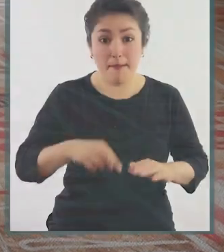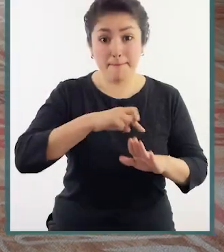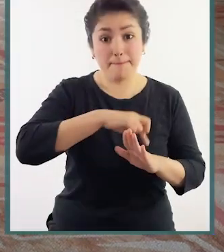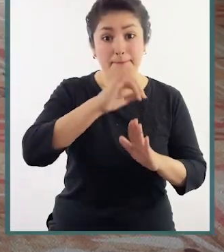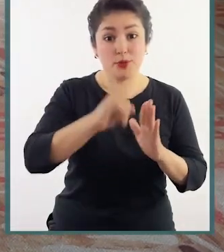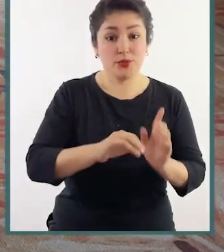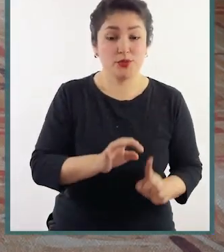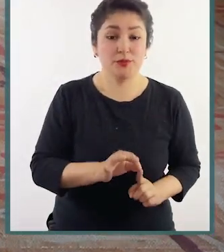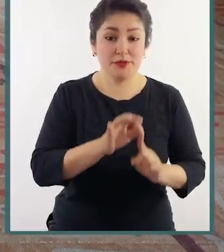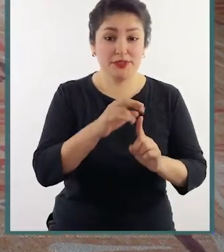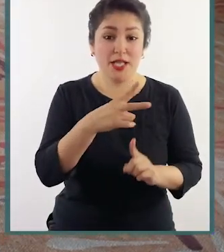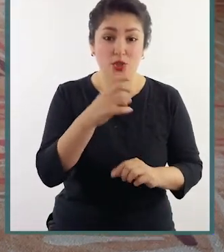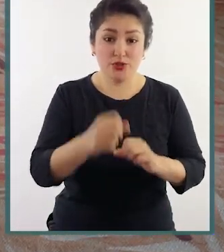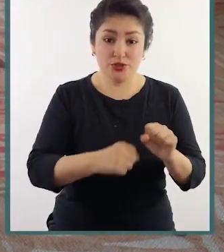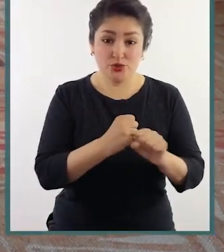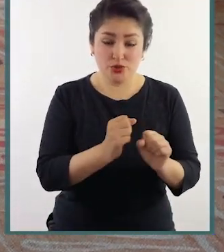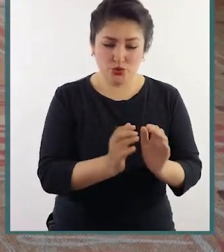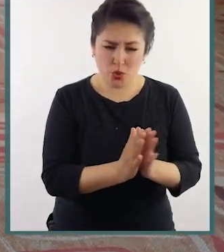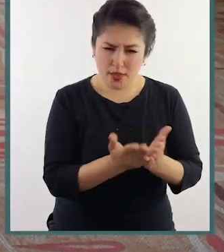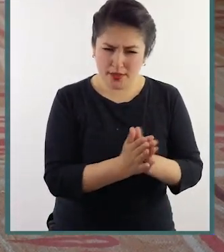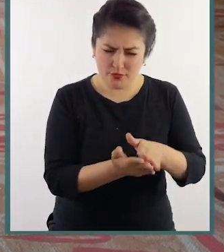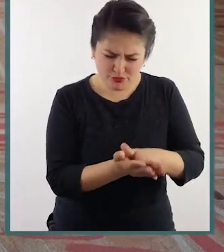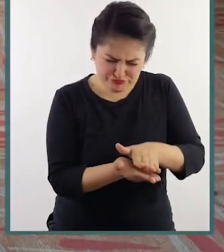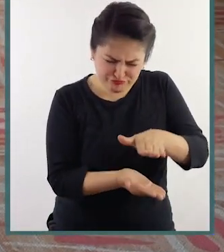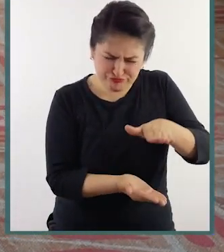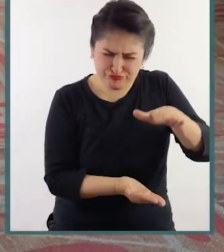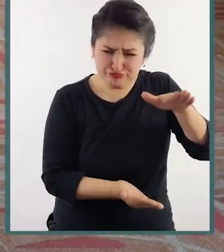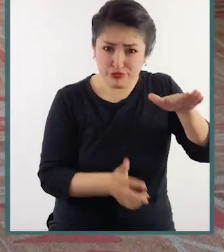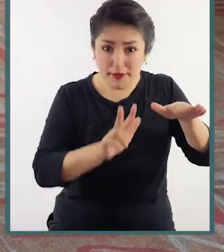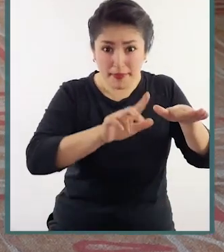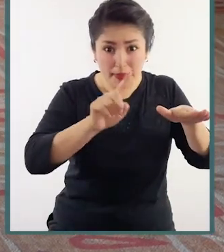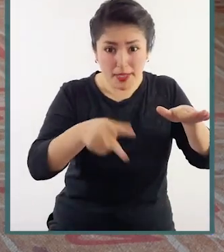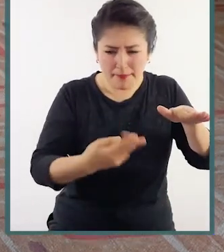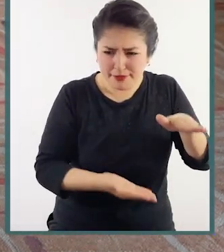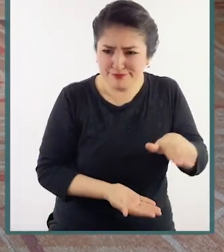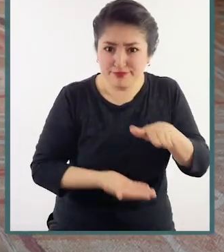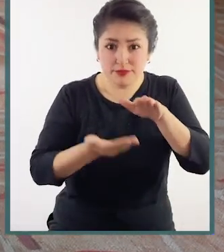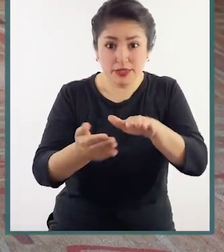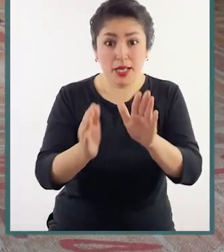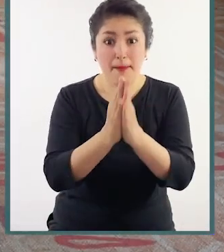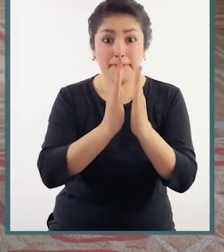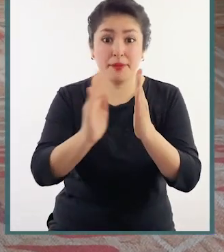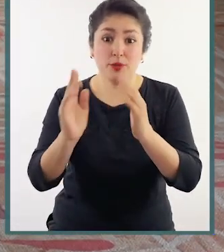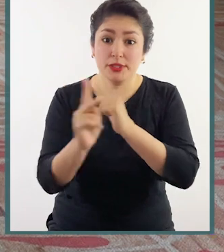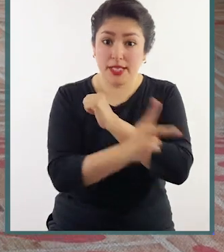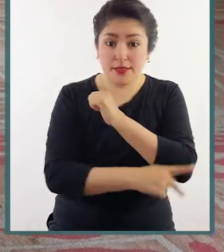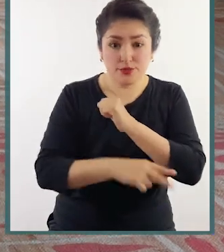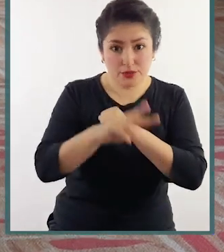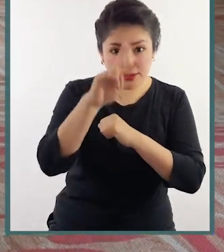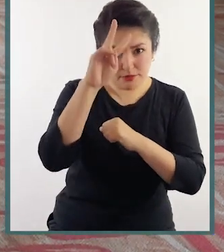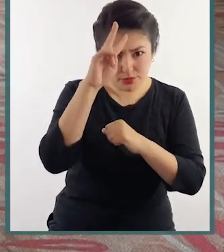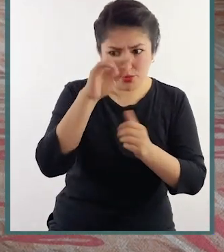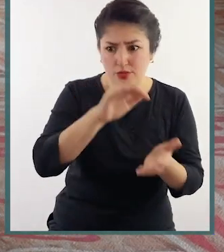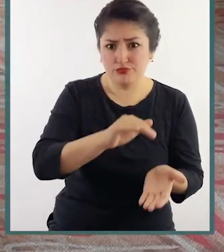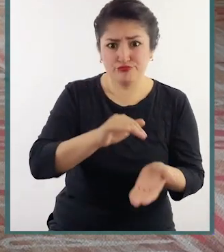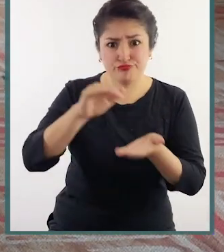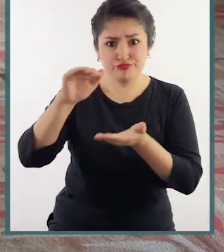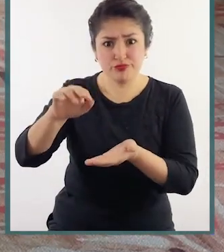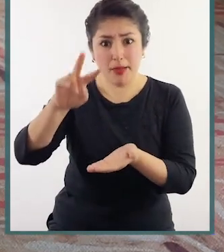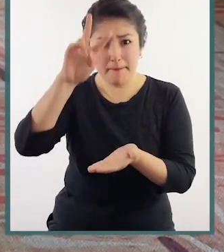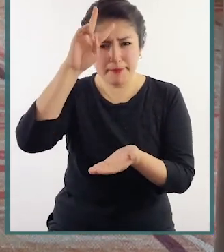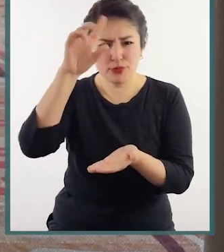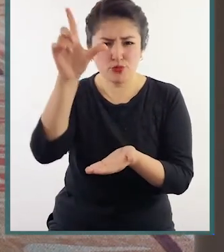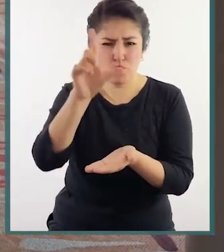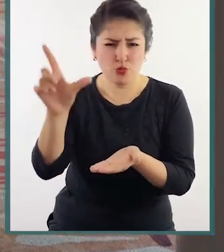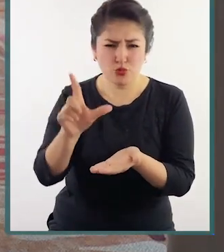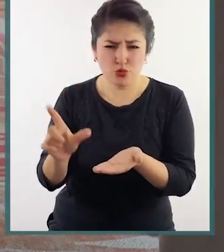El Proyecto Especial Bicentenario entregó más de 3.000 libros de la colección Bicentenario a la Biblioteca Nacional del Perú, que a su vez